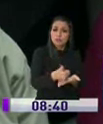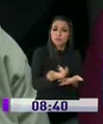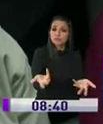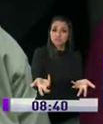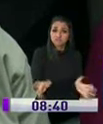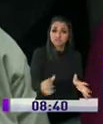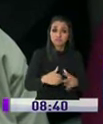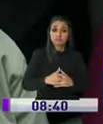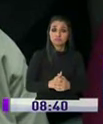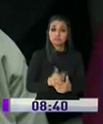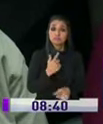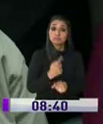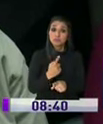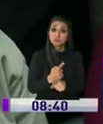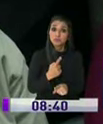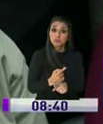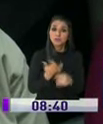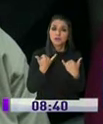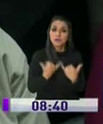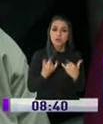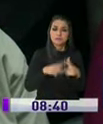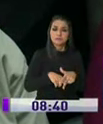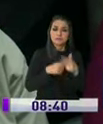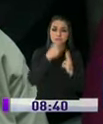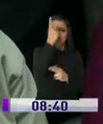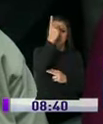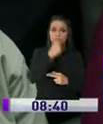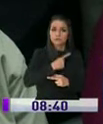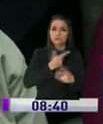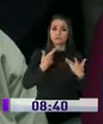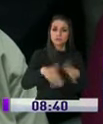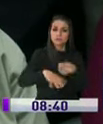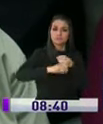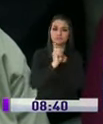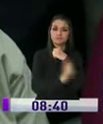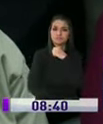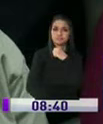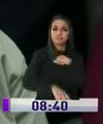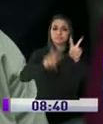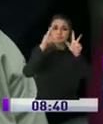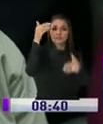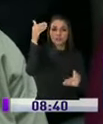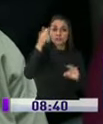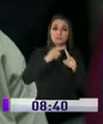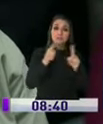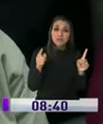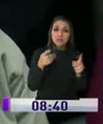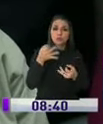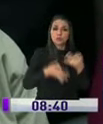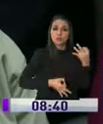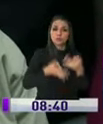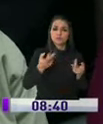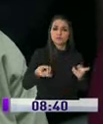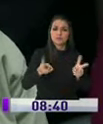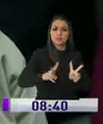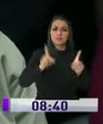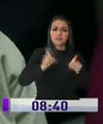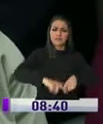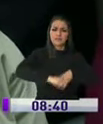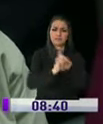caso vamos a tomar las decisiones para sancionarlo políticamente, pero en este caso la justicia también tiene que tener mano